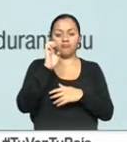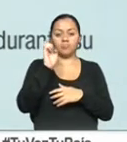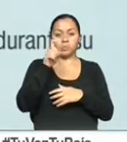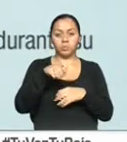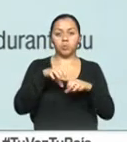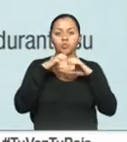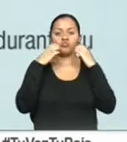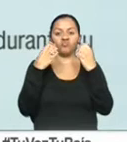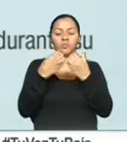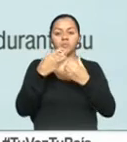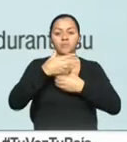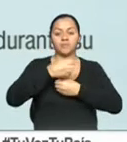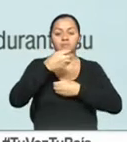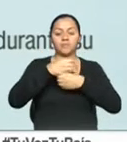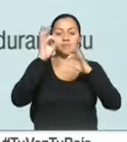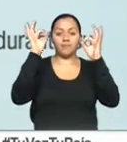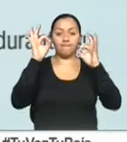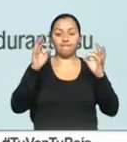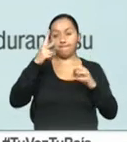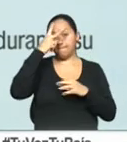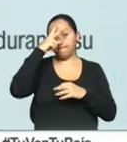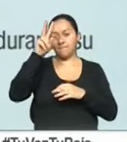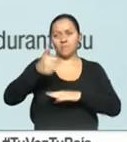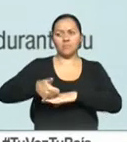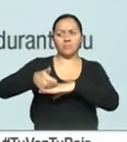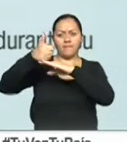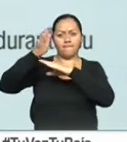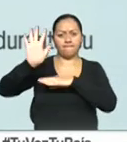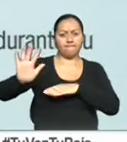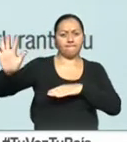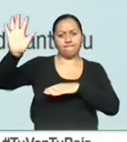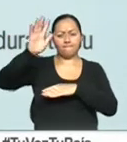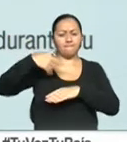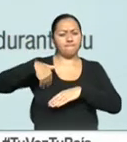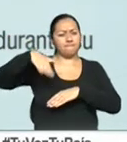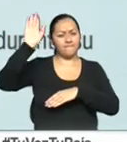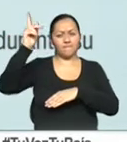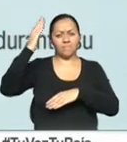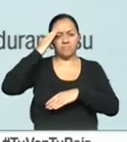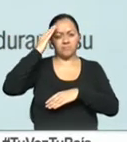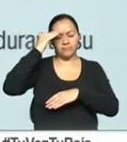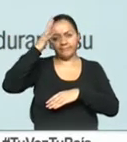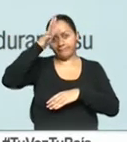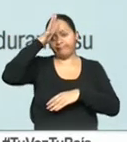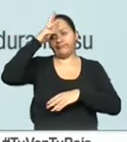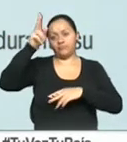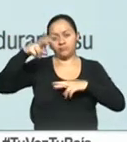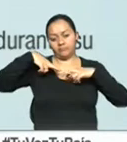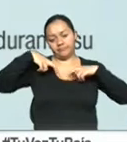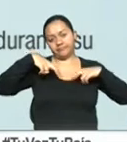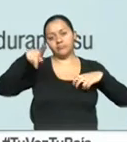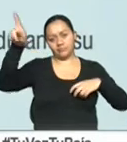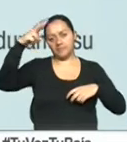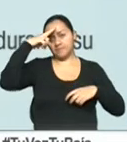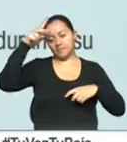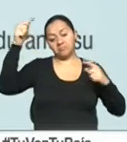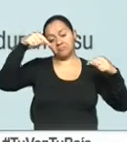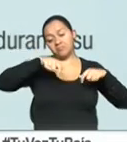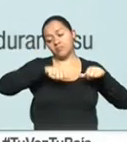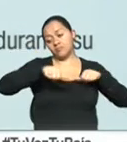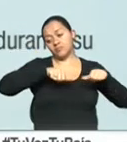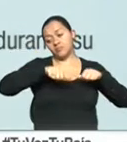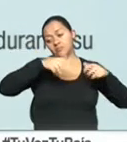Comisión Federal de Electricidad de México, entidad estatal de altísimo prestigio técnico. La central está